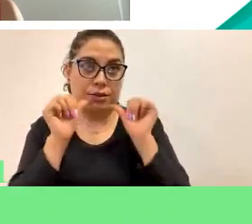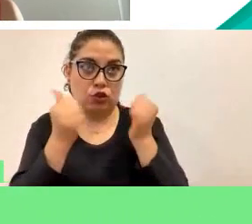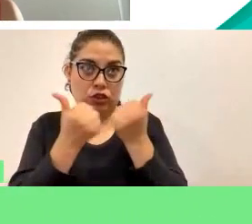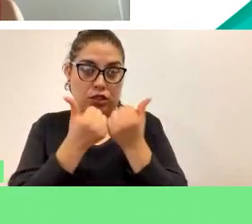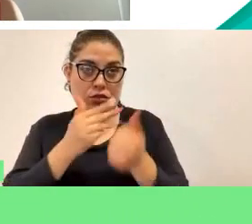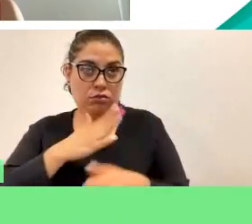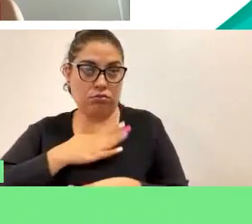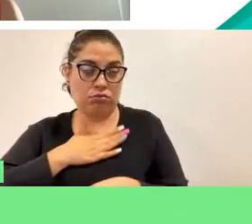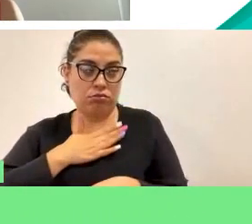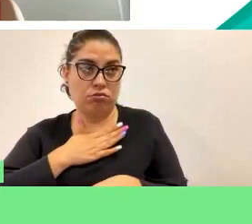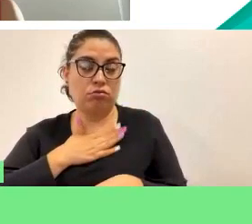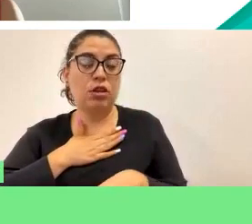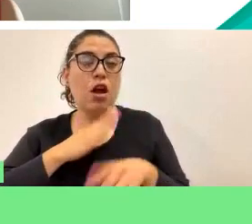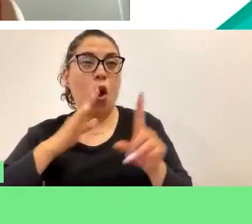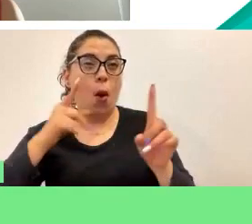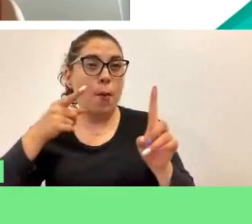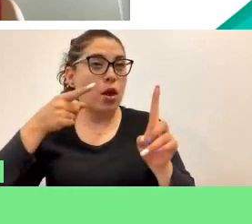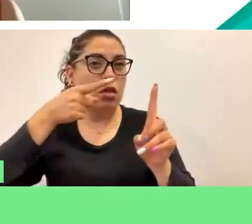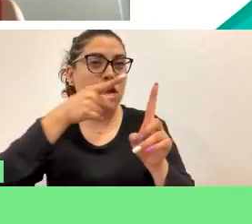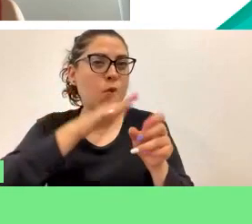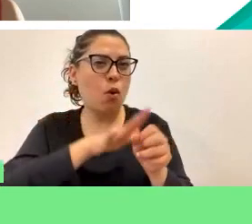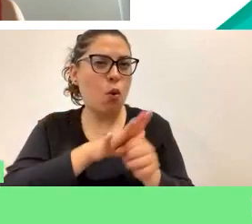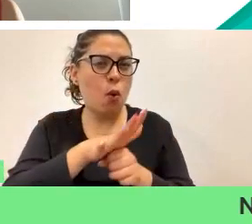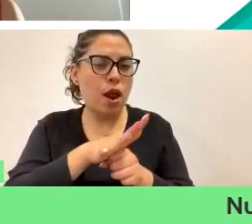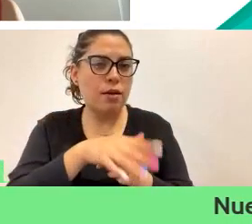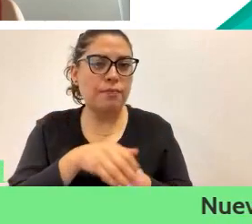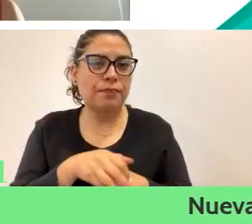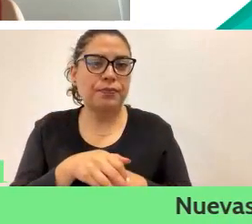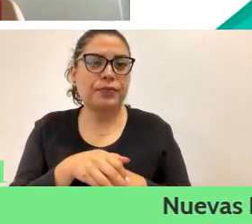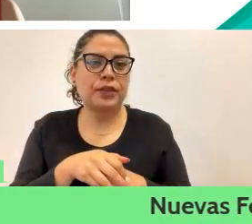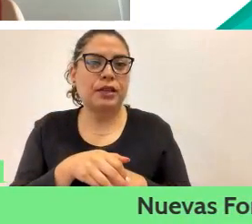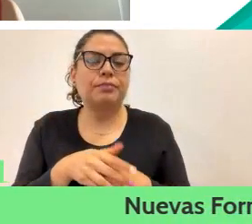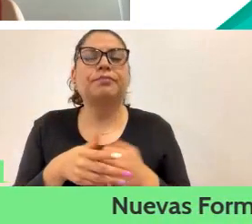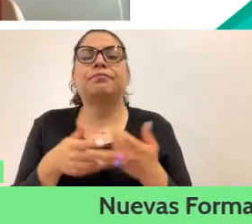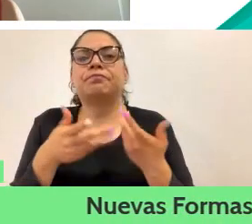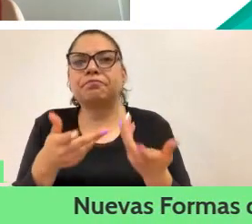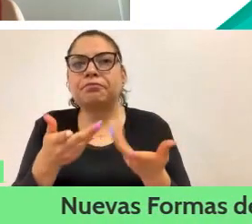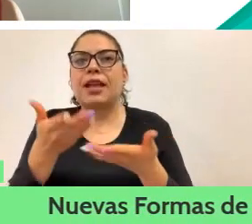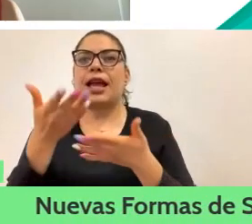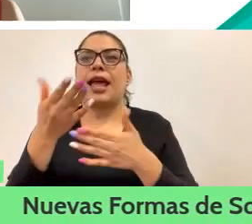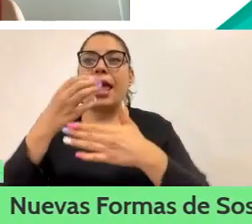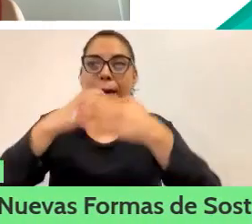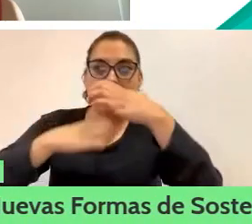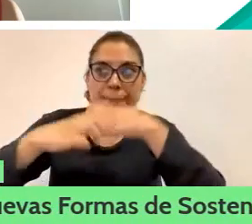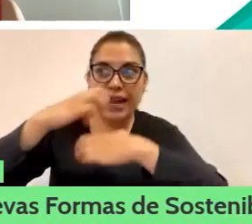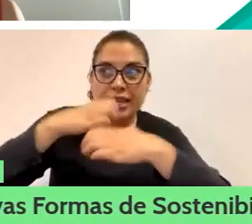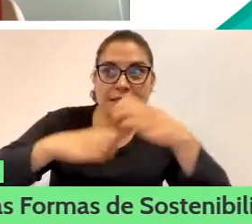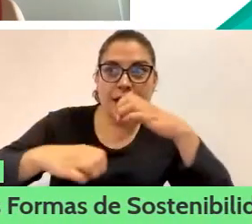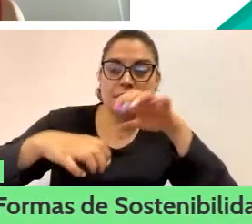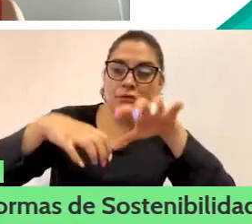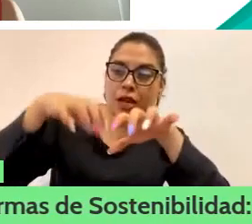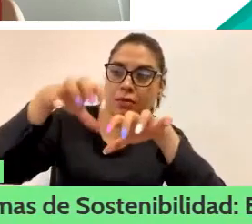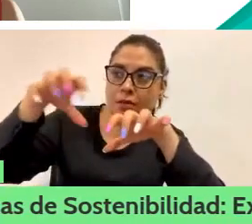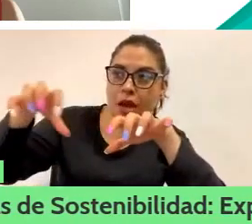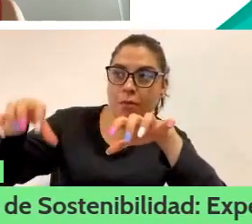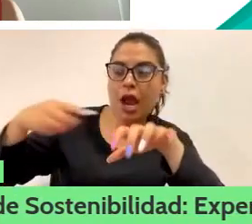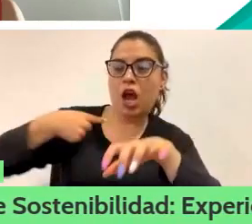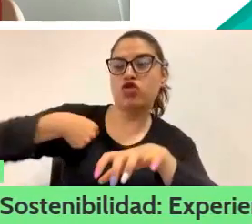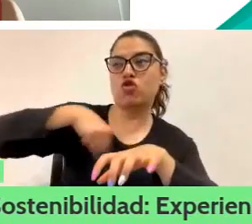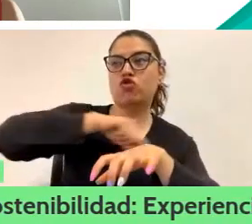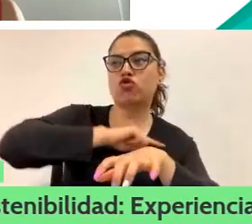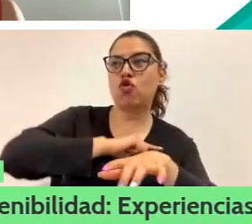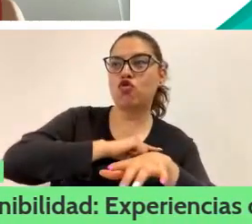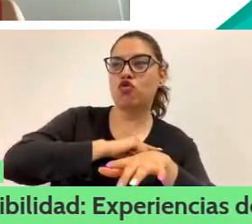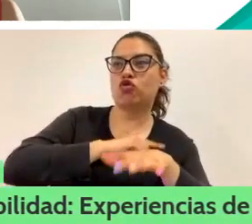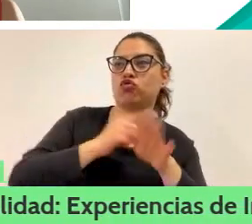que hacemos es ofrecer servicios a empresas. ¿Por qué? Porque creemos que es en las